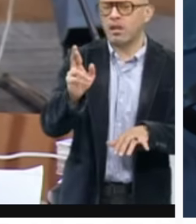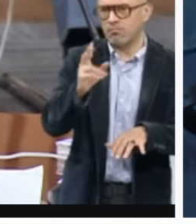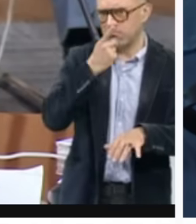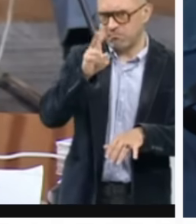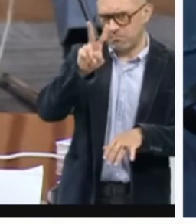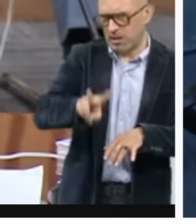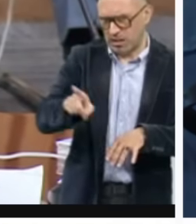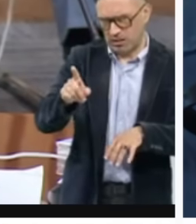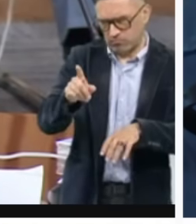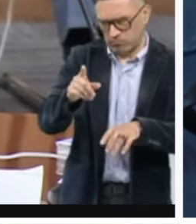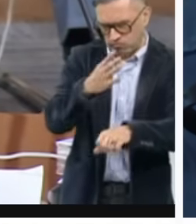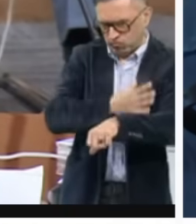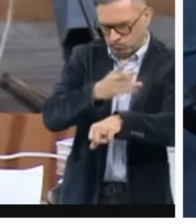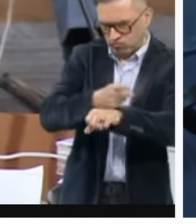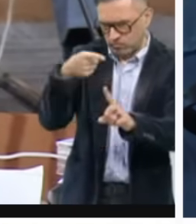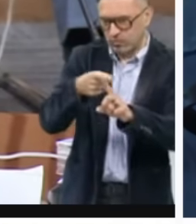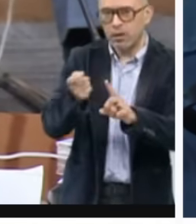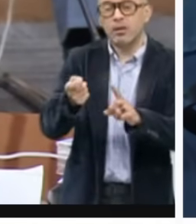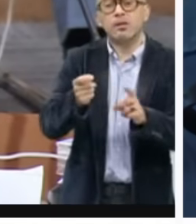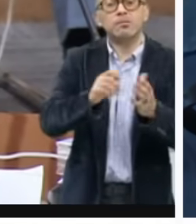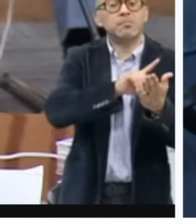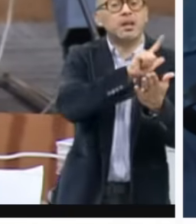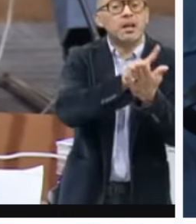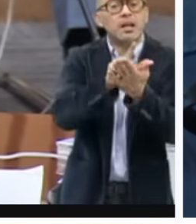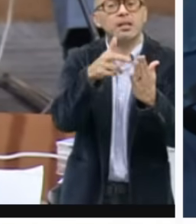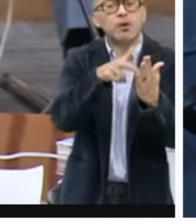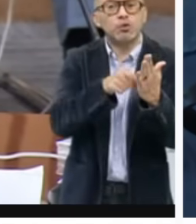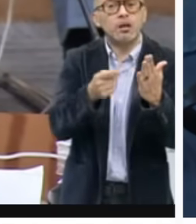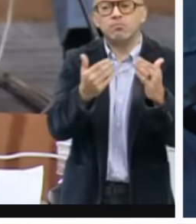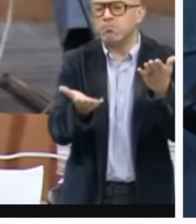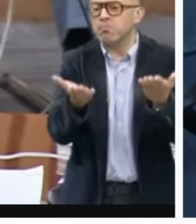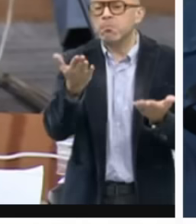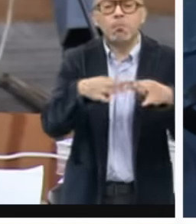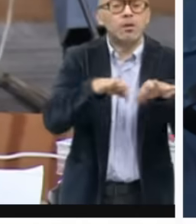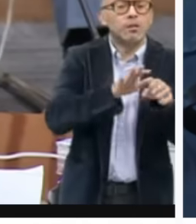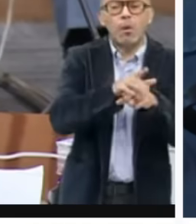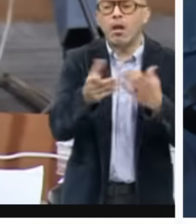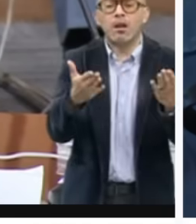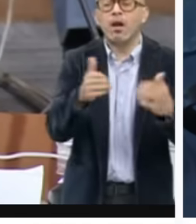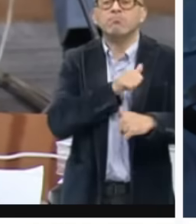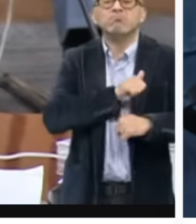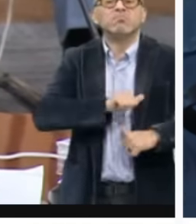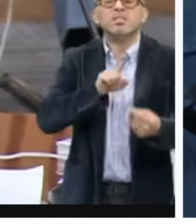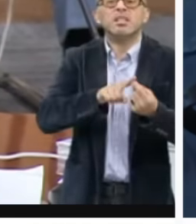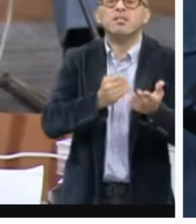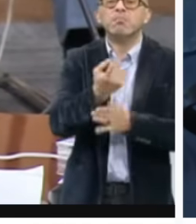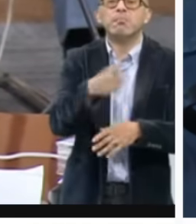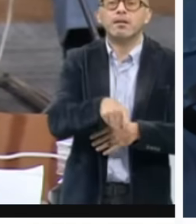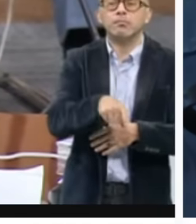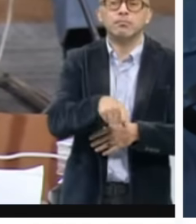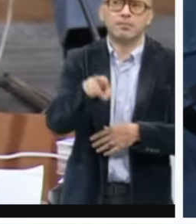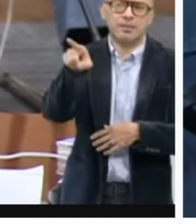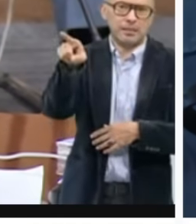sobre las consecuencias jurídicas es algo que corresponde única y exclusivamente al Congreso del Estado de Nuevo León,